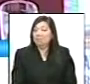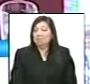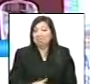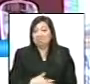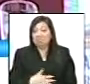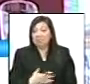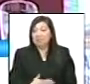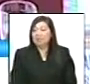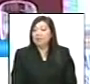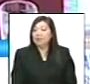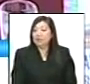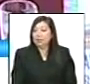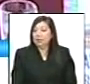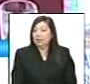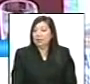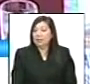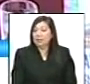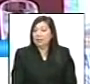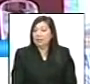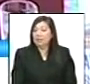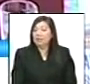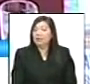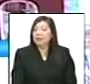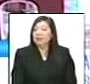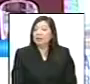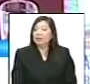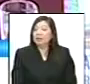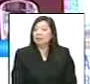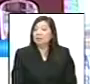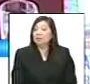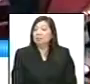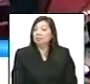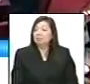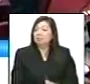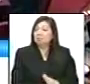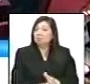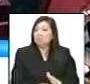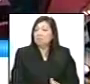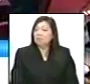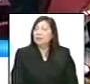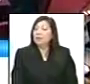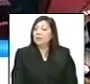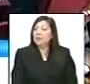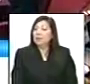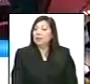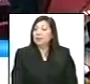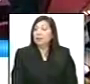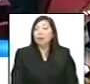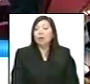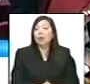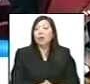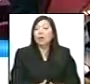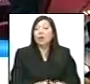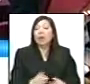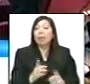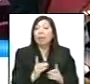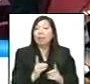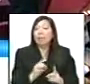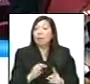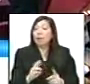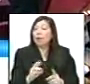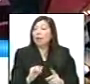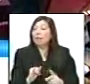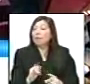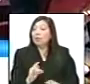posibilidad, congresista Costa, ¿algo más? Nuevamente de reacción, puede ser bajo criterios territoriales y demográficos, suena, creo